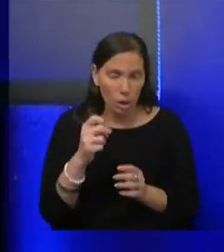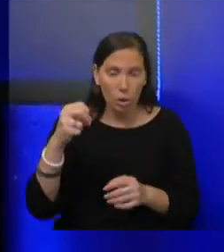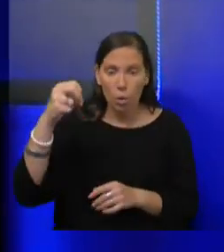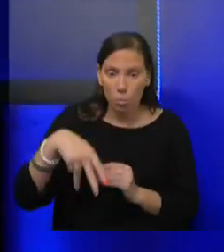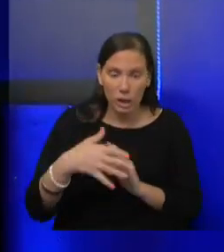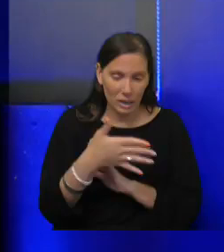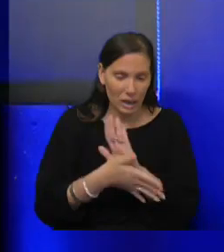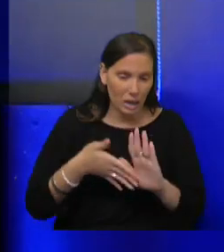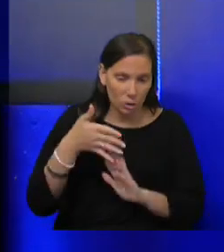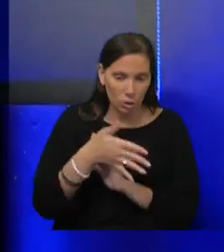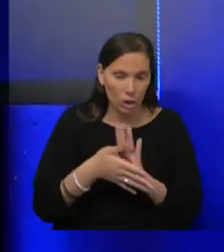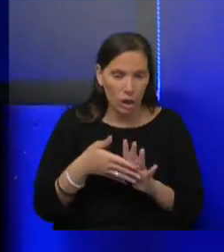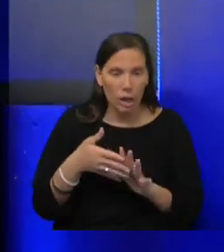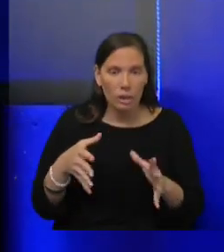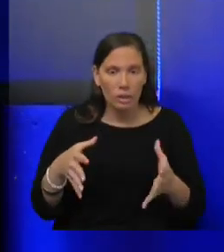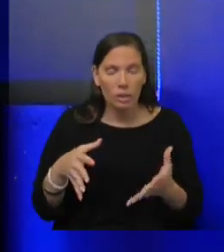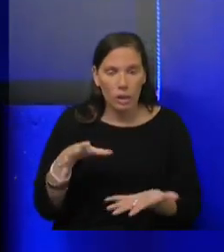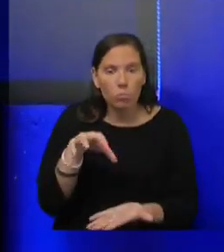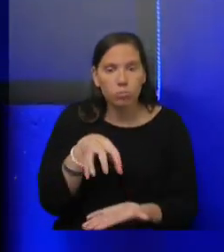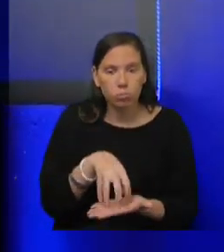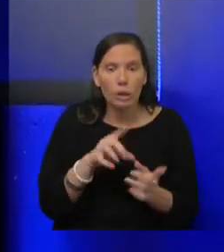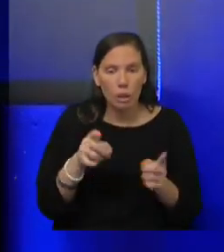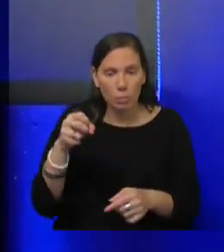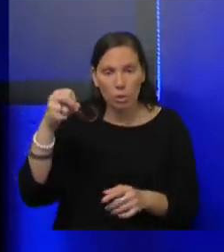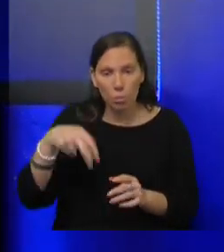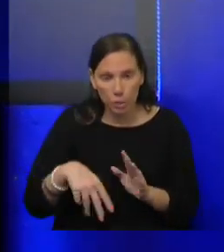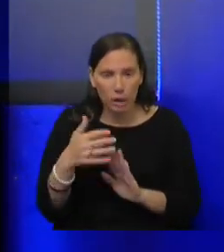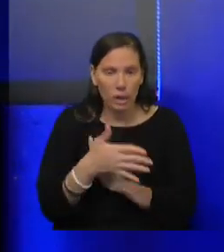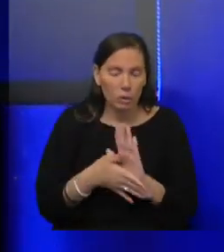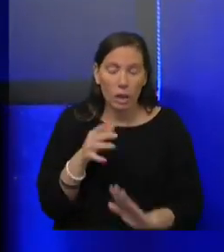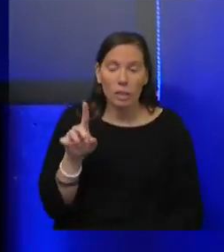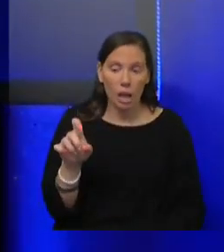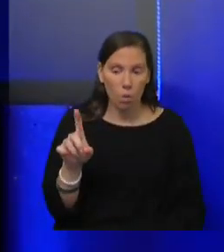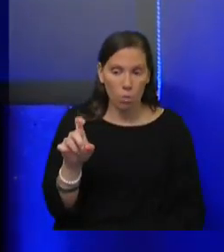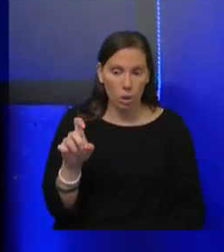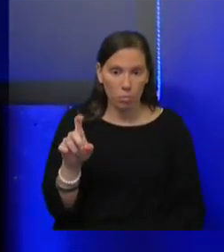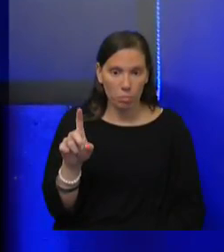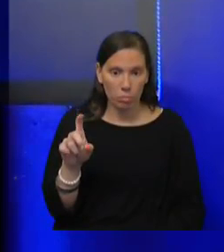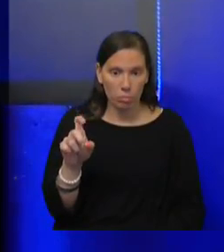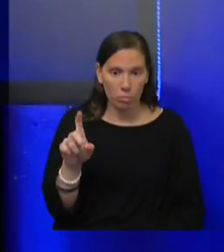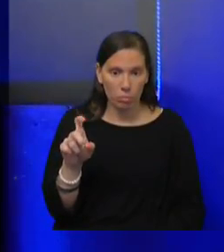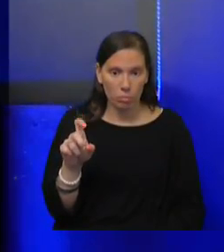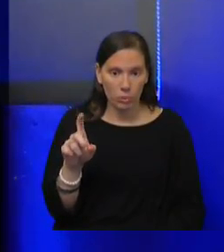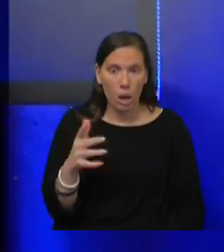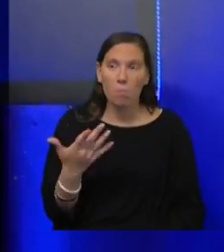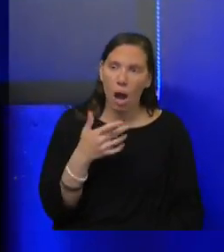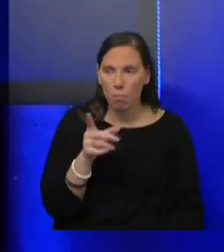infraestructura también un plan Nacional de agua parece una obviedad y un